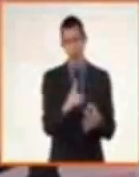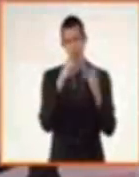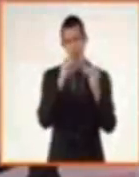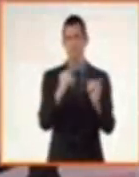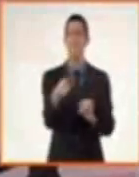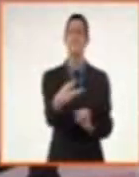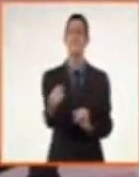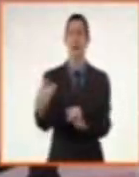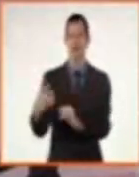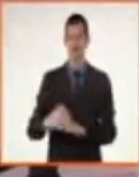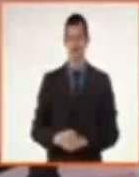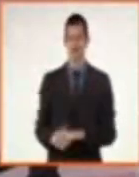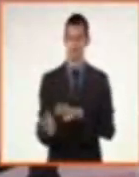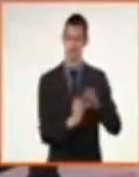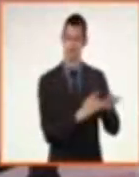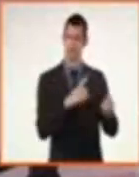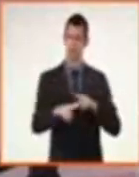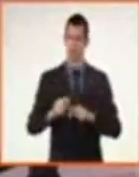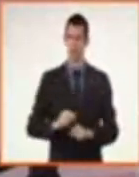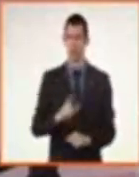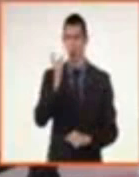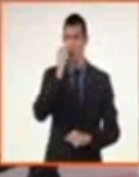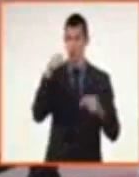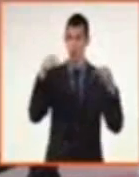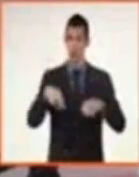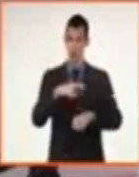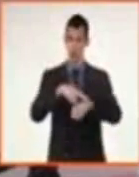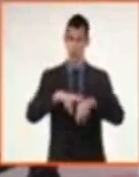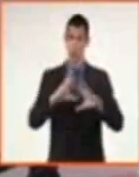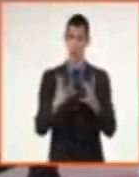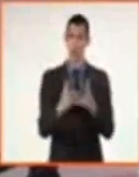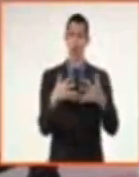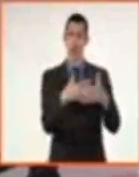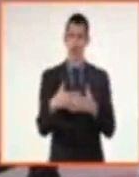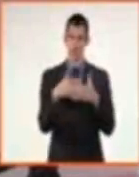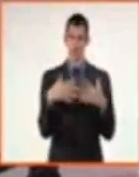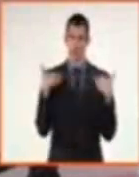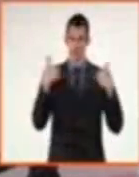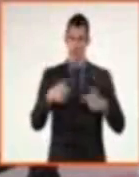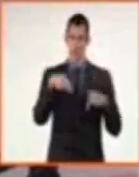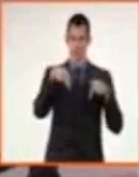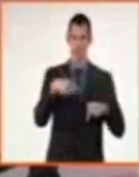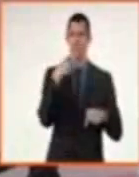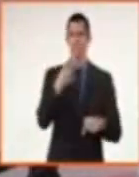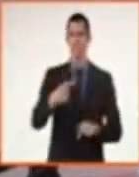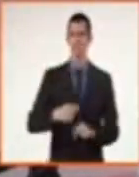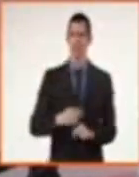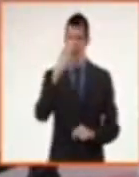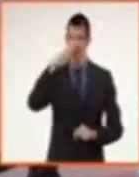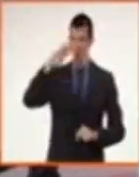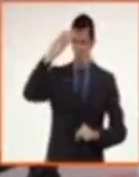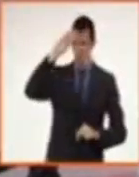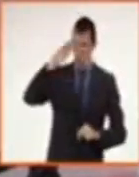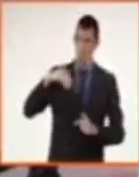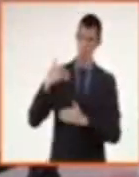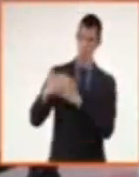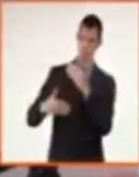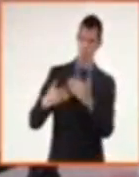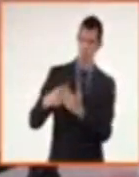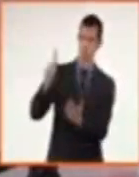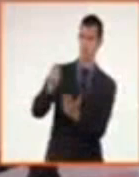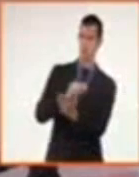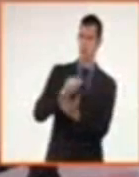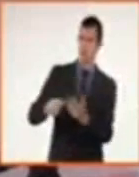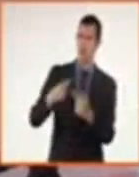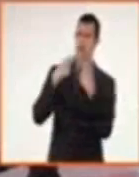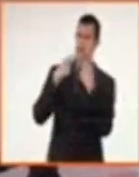la Embajada de Estados Unidos, que la elección de la Asamblea Nacional no es real porque la única opción es el Partido Comunista y comités cerrados,